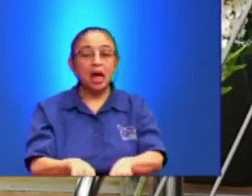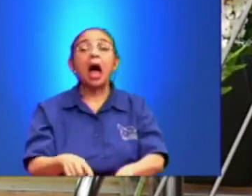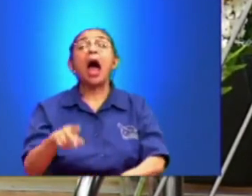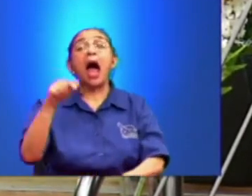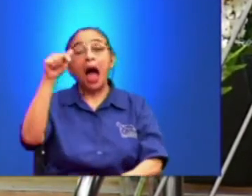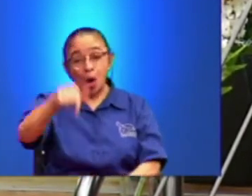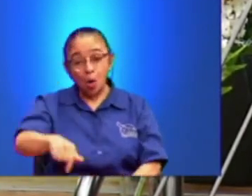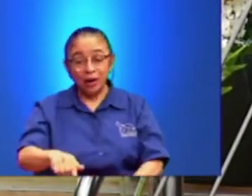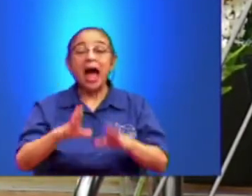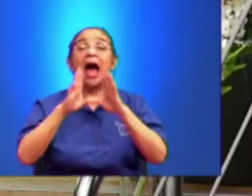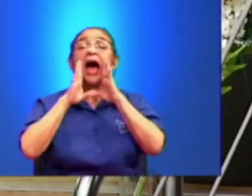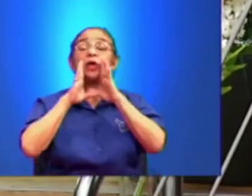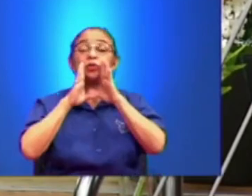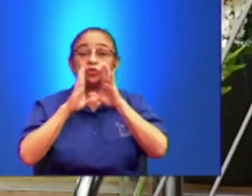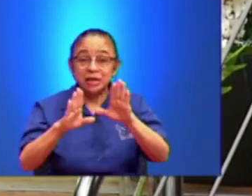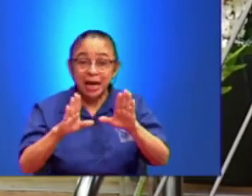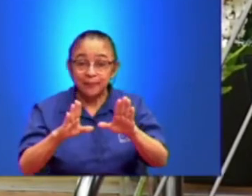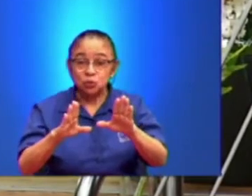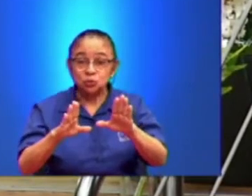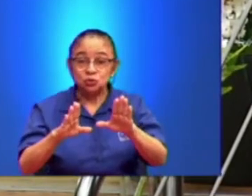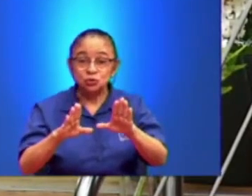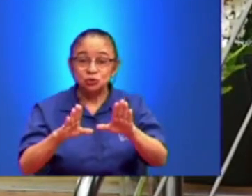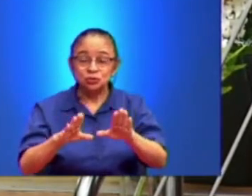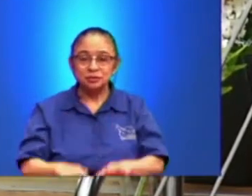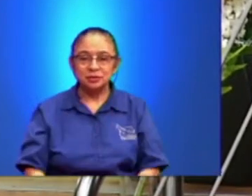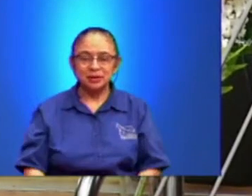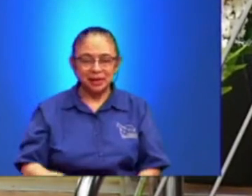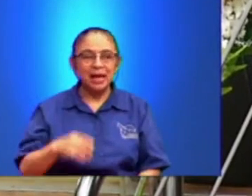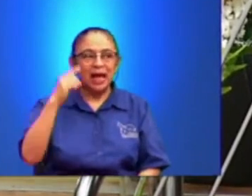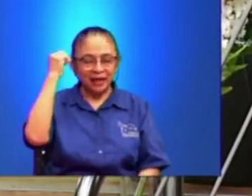nosotros pero vamos a estar conscientes